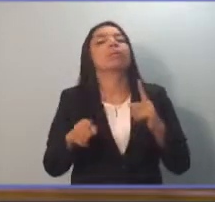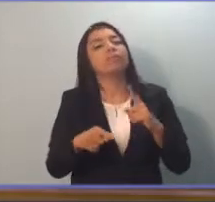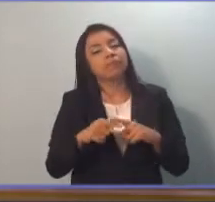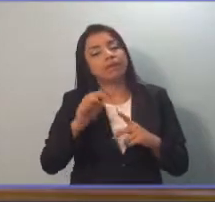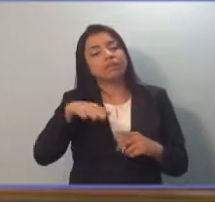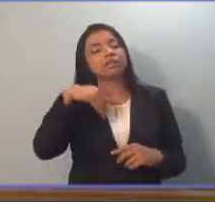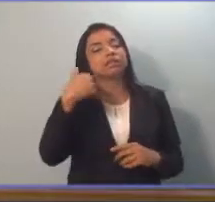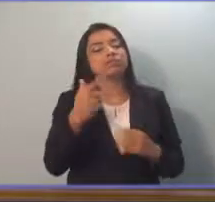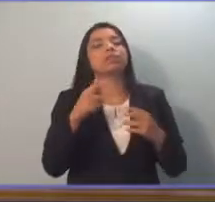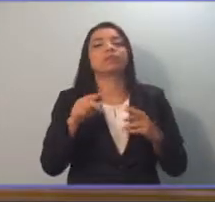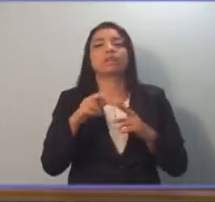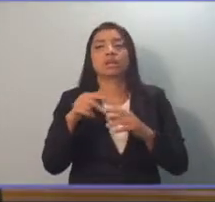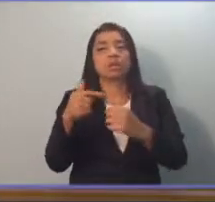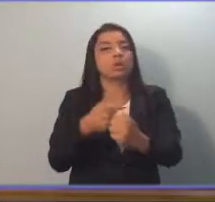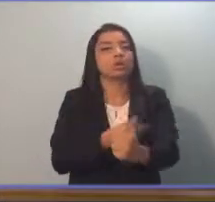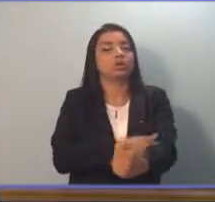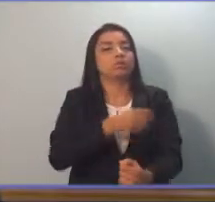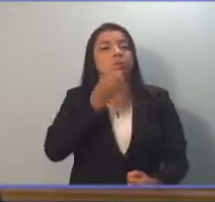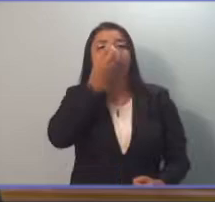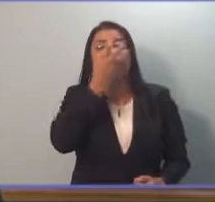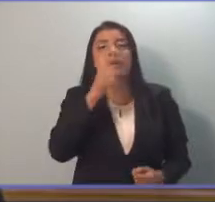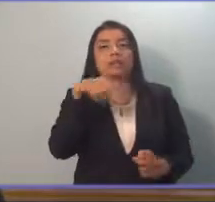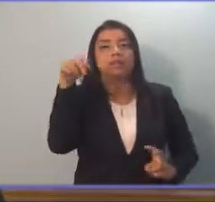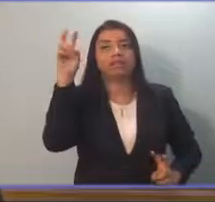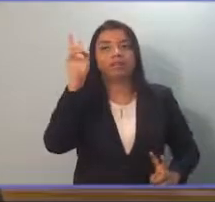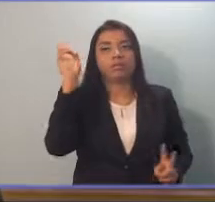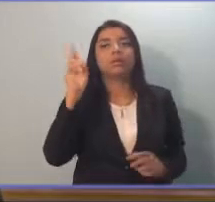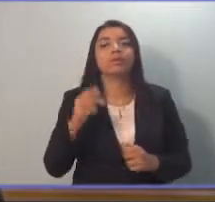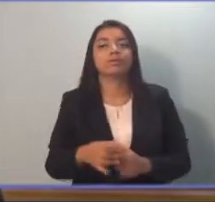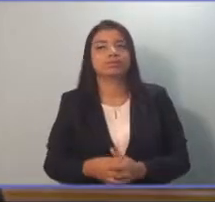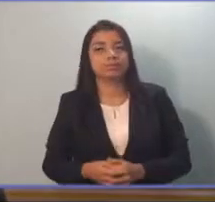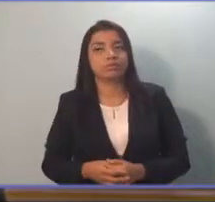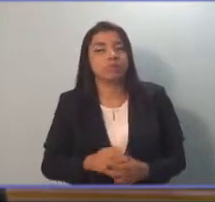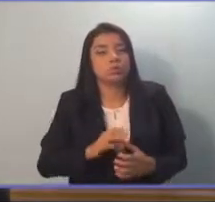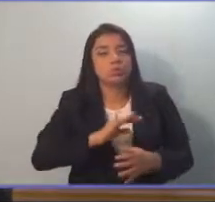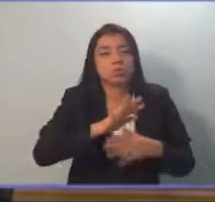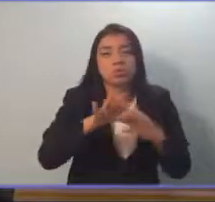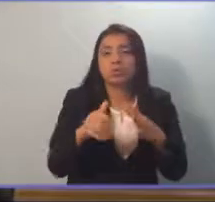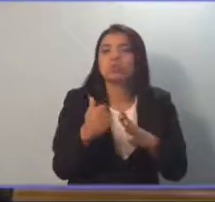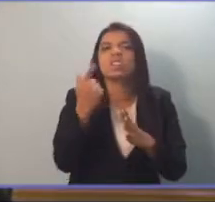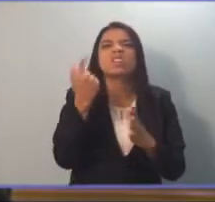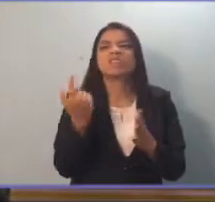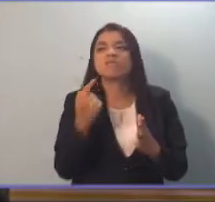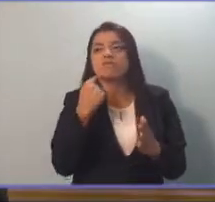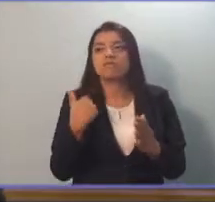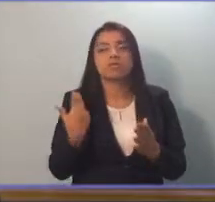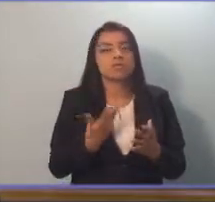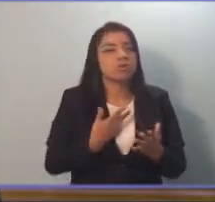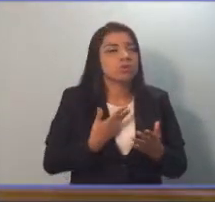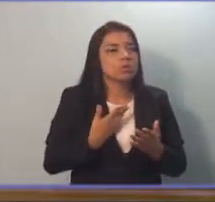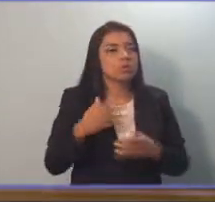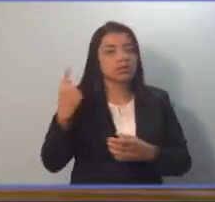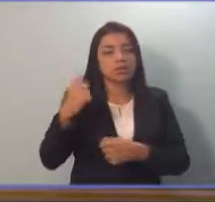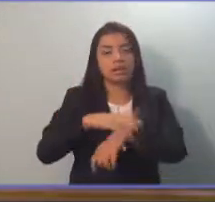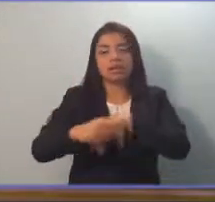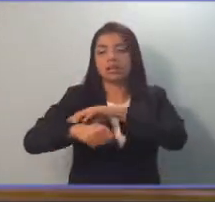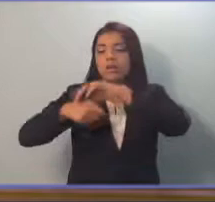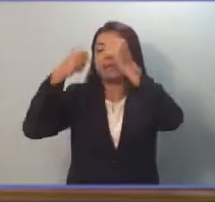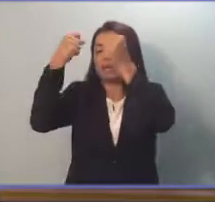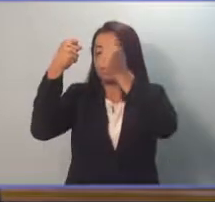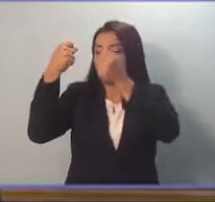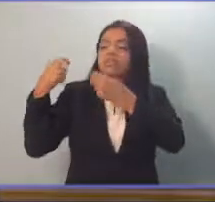intervención en el Hospital Rosales en San Salvador. Todo esto ha sido fruto del trabajo